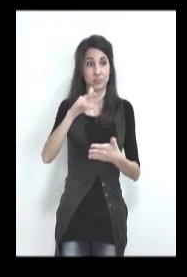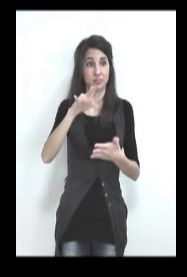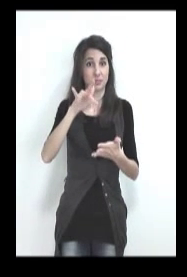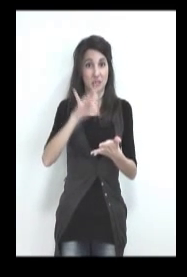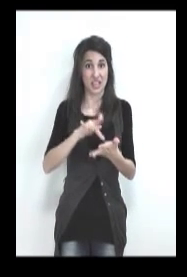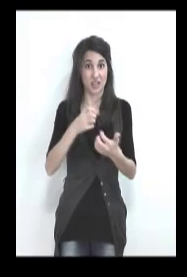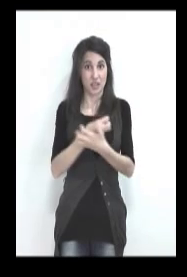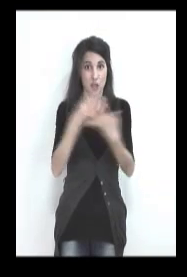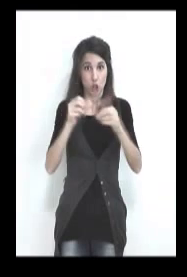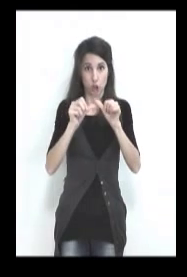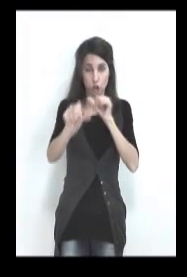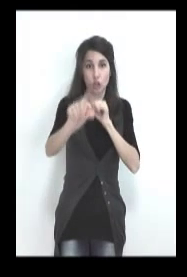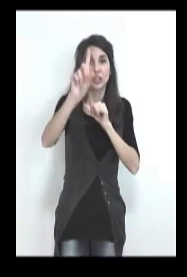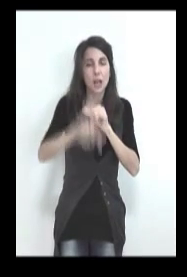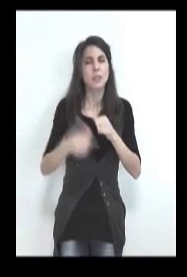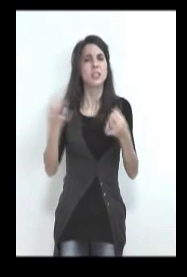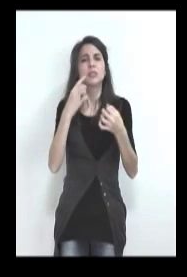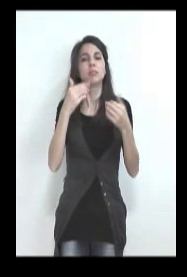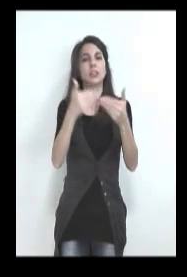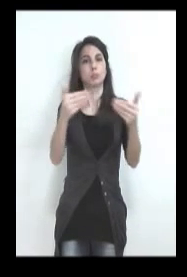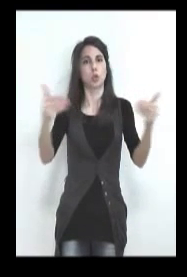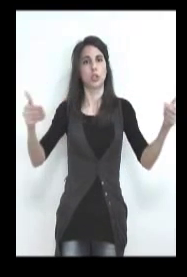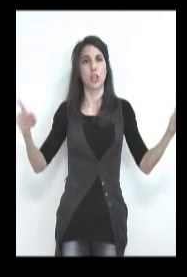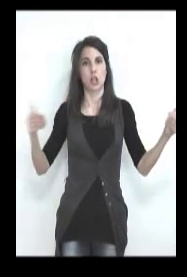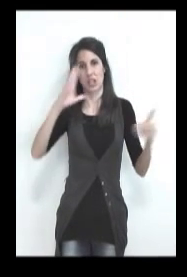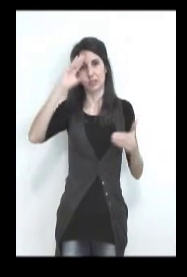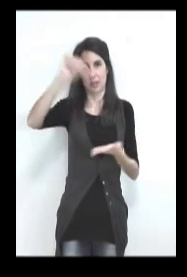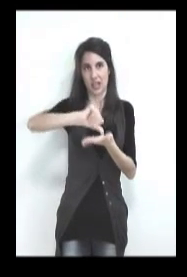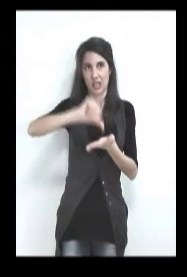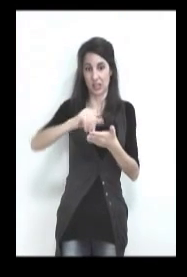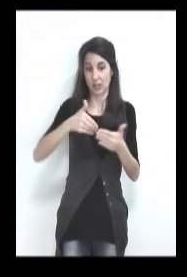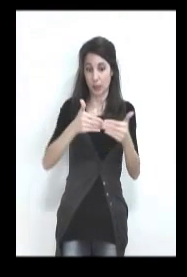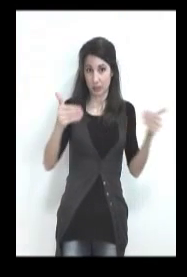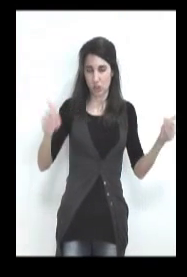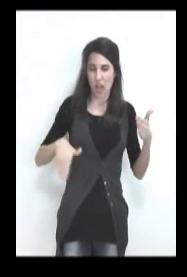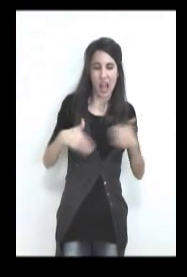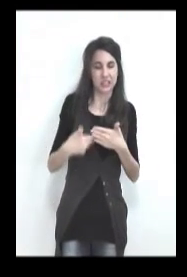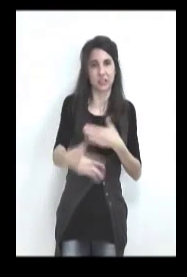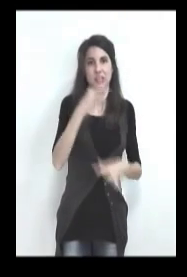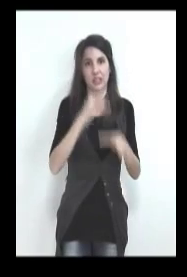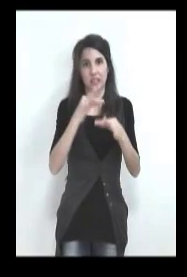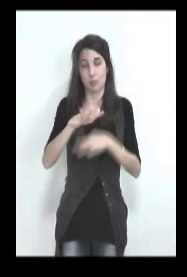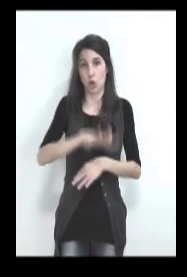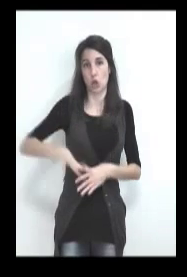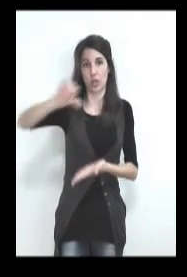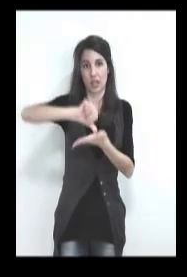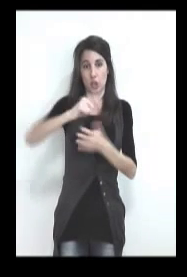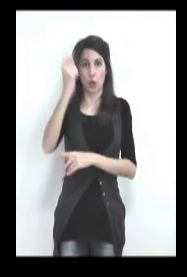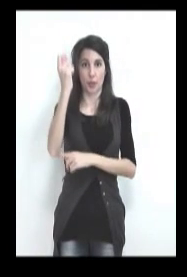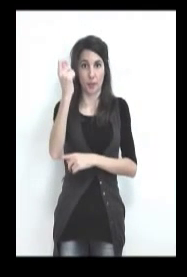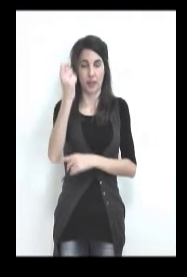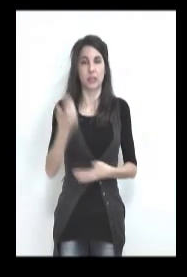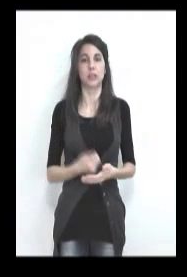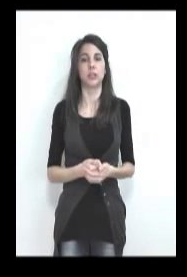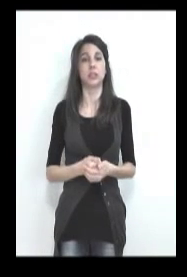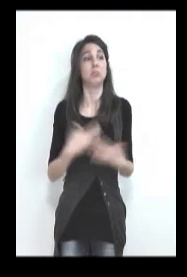también se pone en marcha la exposición Smart Citizens, que estará hasta septiembre en Centro, en Prece Cibeles. Y bueno, a